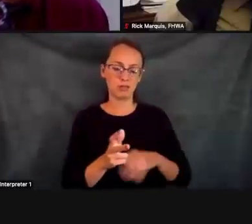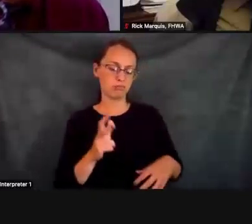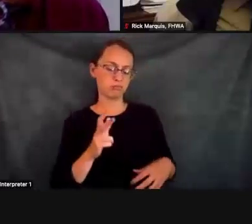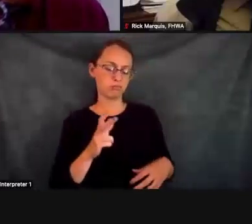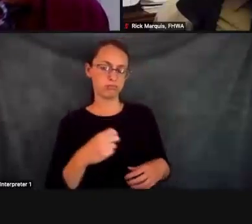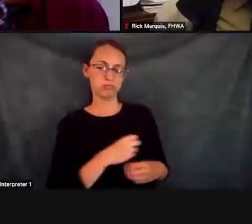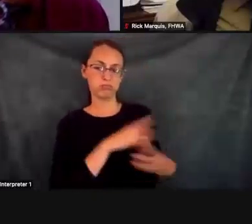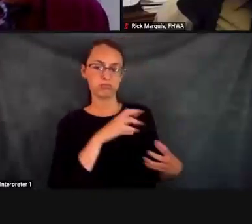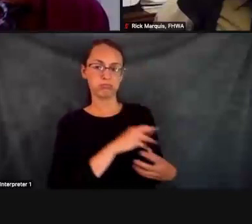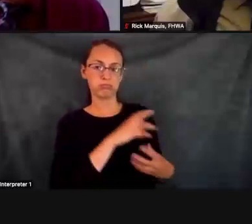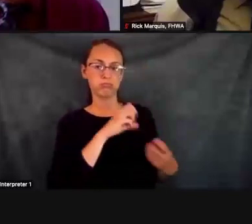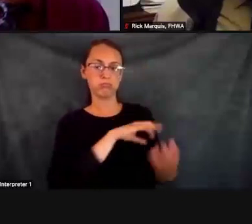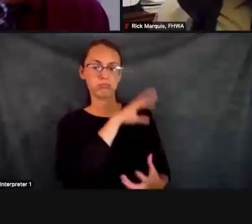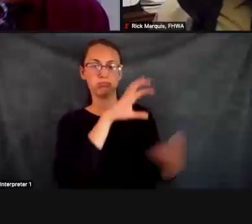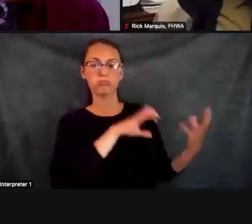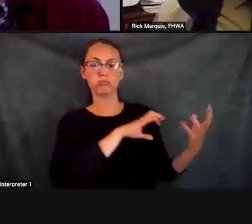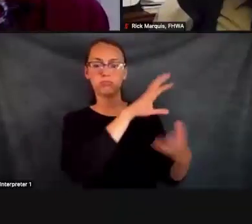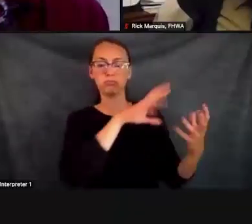ver?